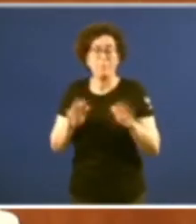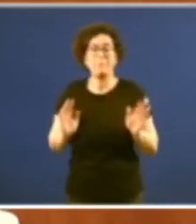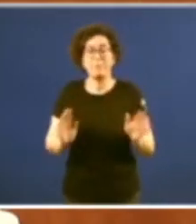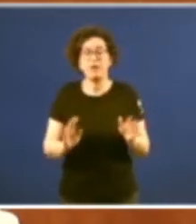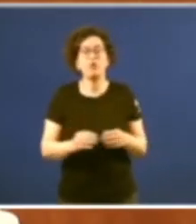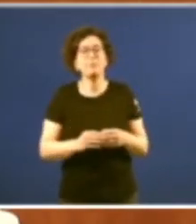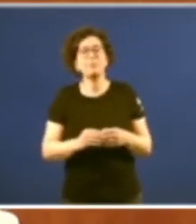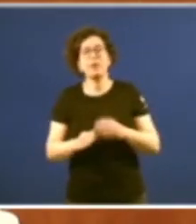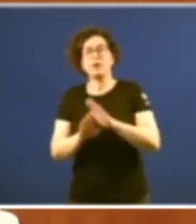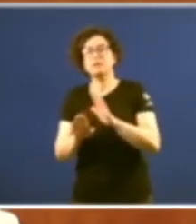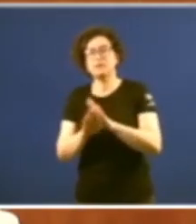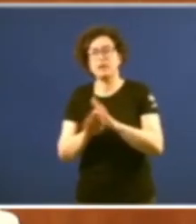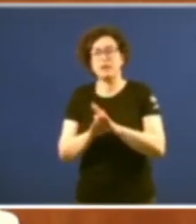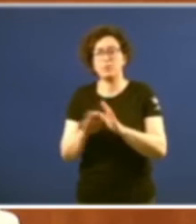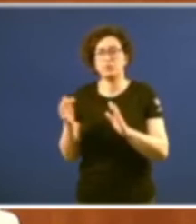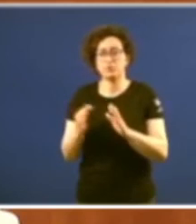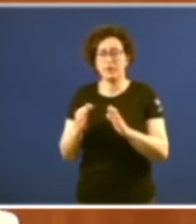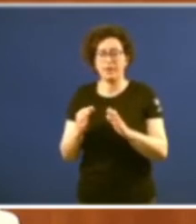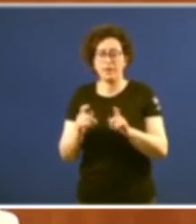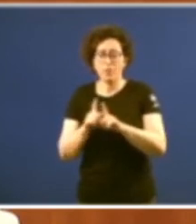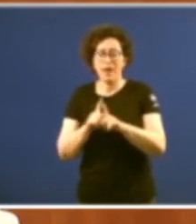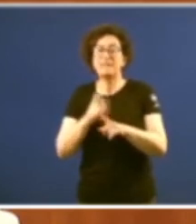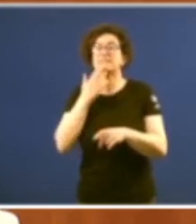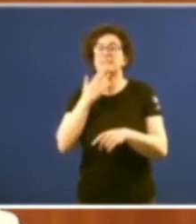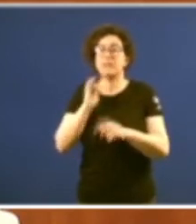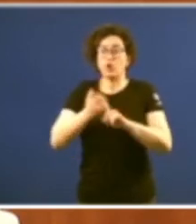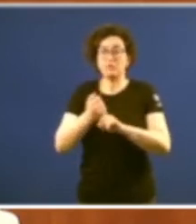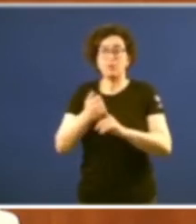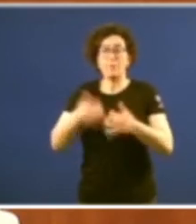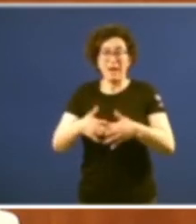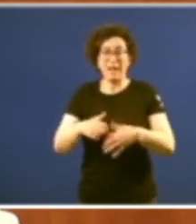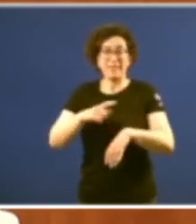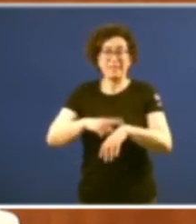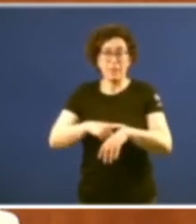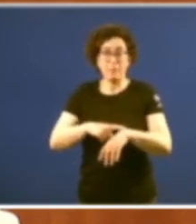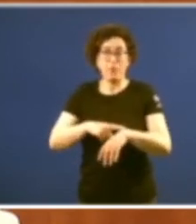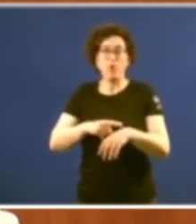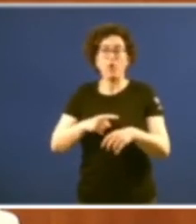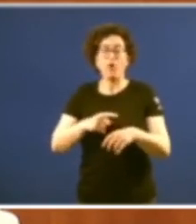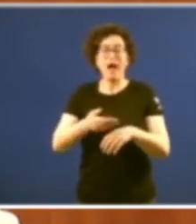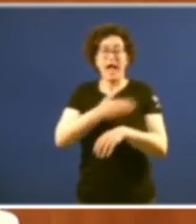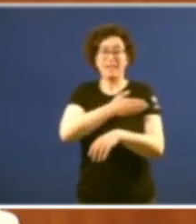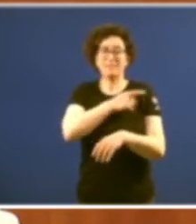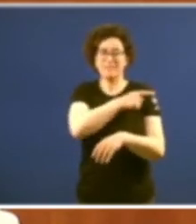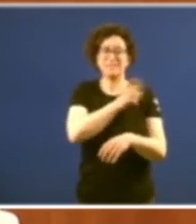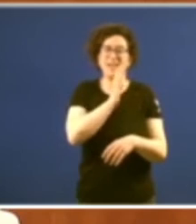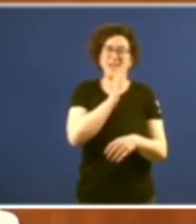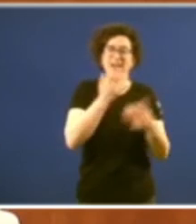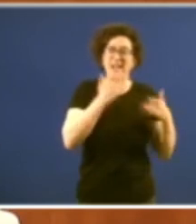tibéramos unha máquina do tempo seguro que sabendo o que sabemos agora a abstención non sería a nova máis